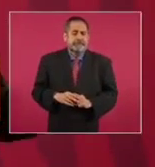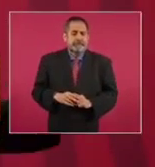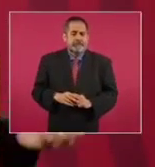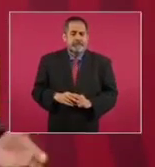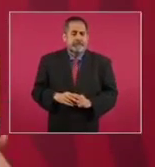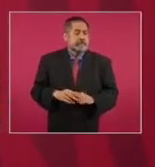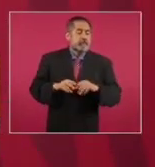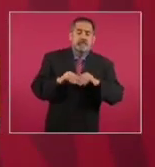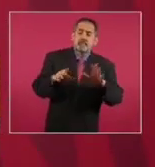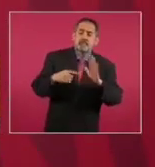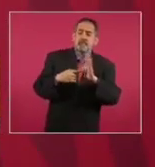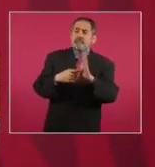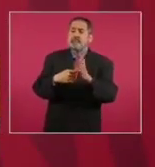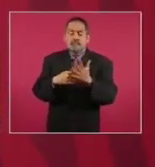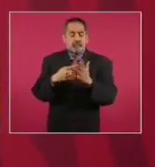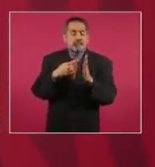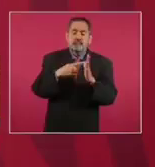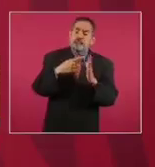a conocer,